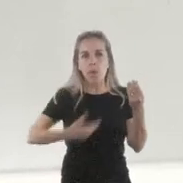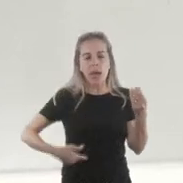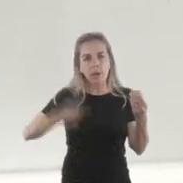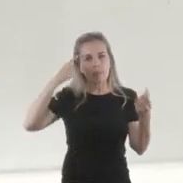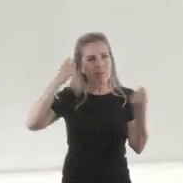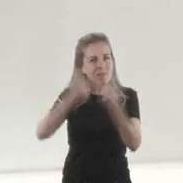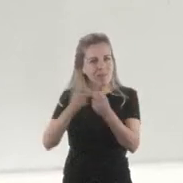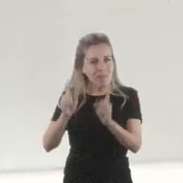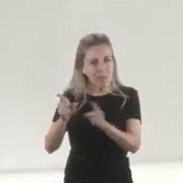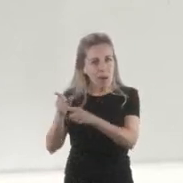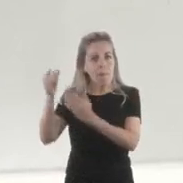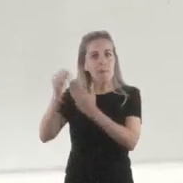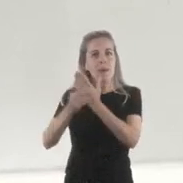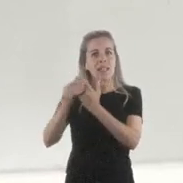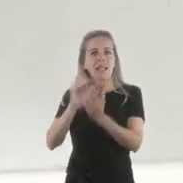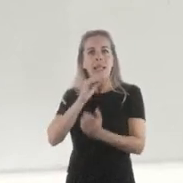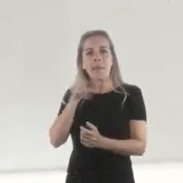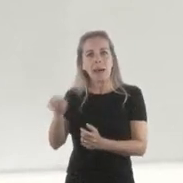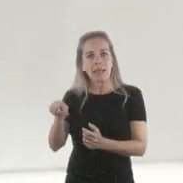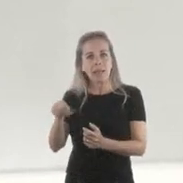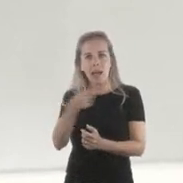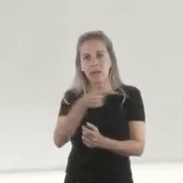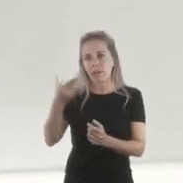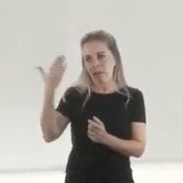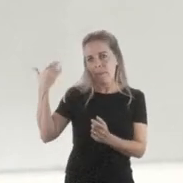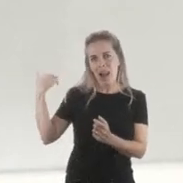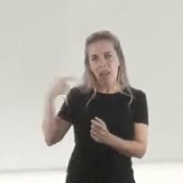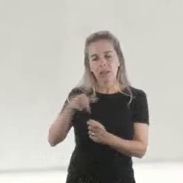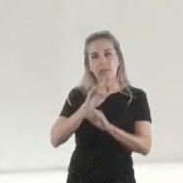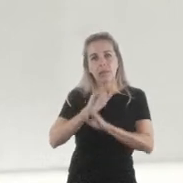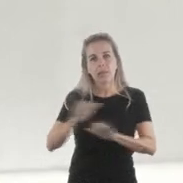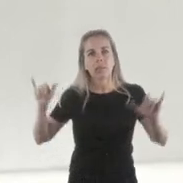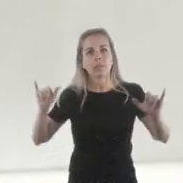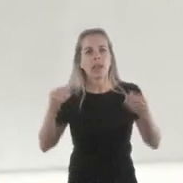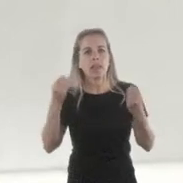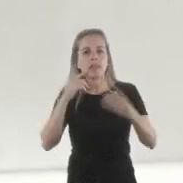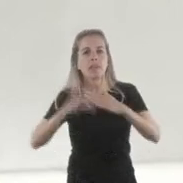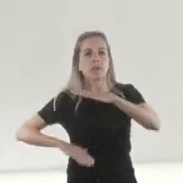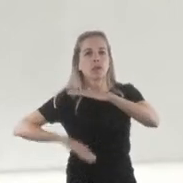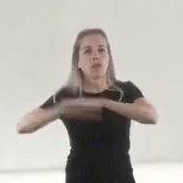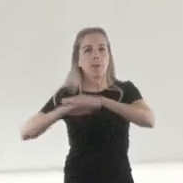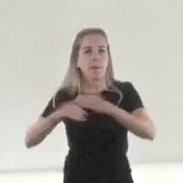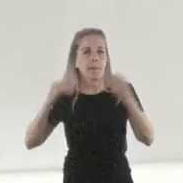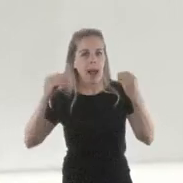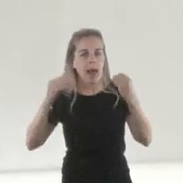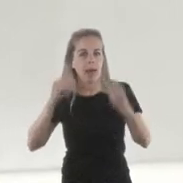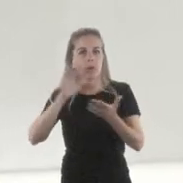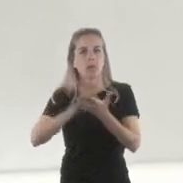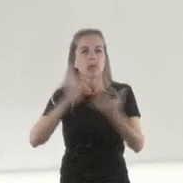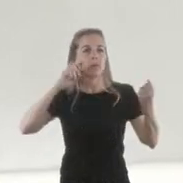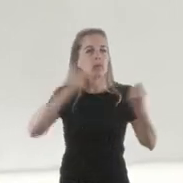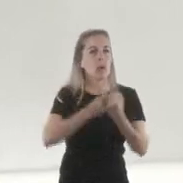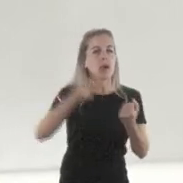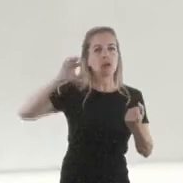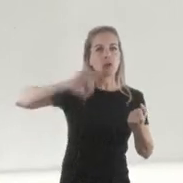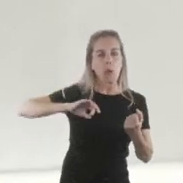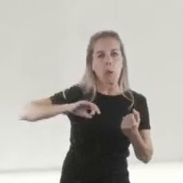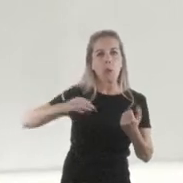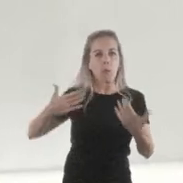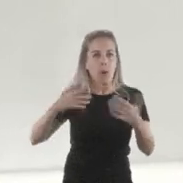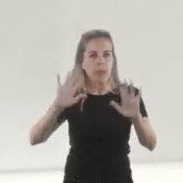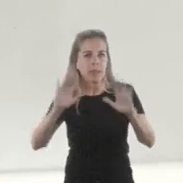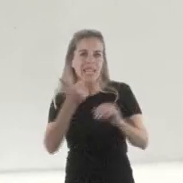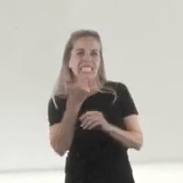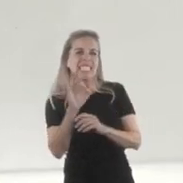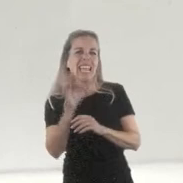dichos del ministro de Economía, Sergio Massa, quien hace algunas semanas dijo que el tope para la discusión salarial podía ser del 60%